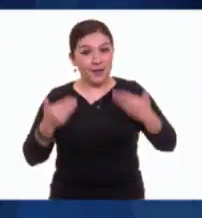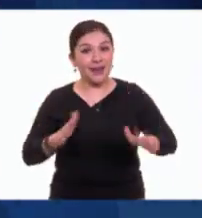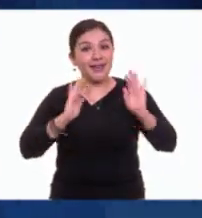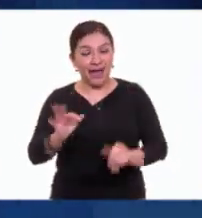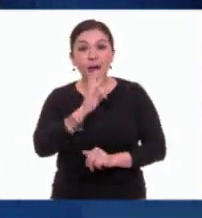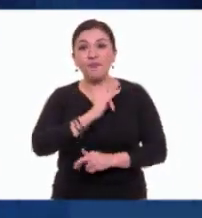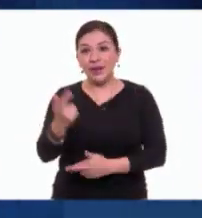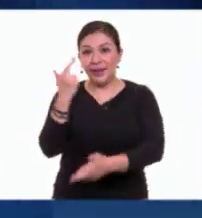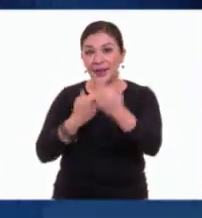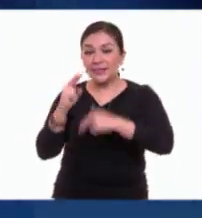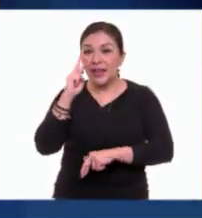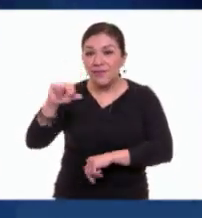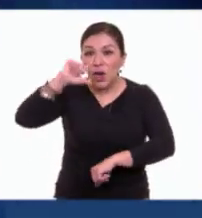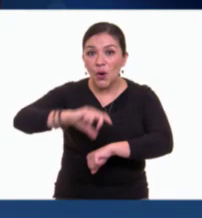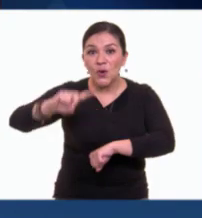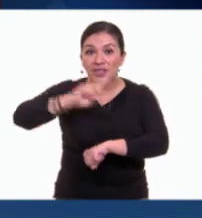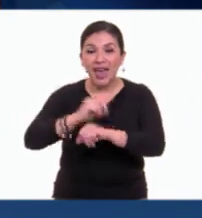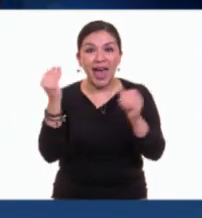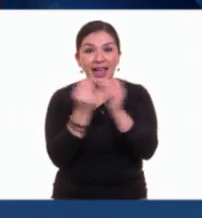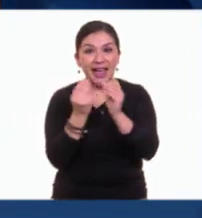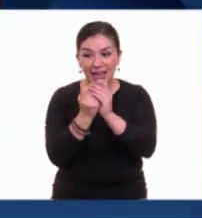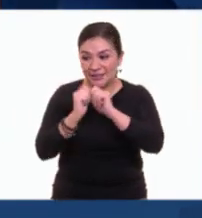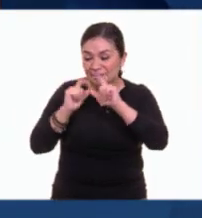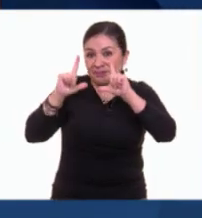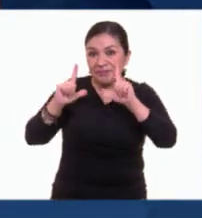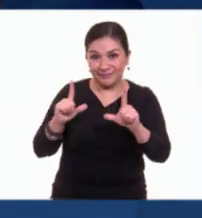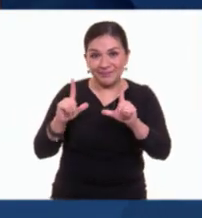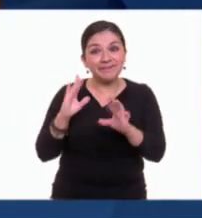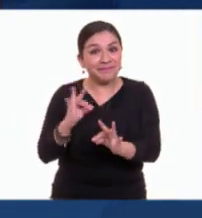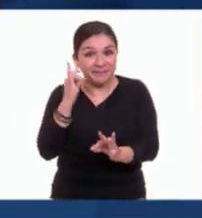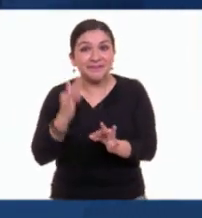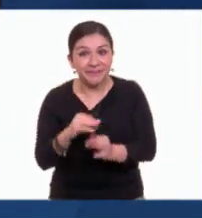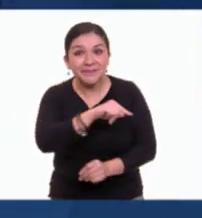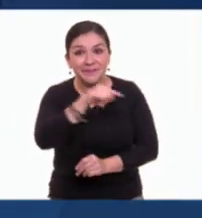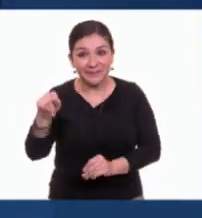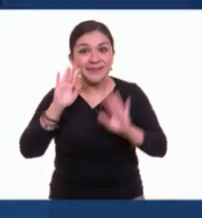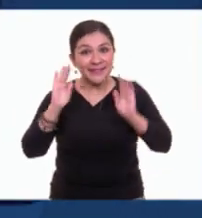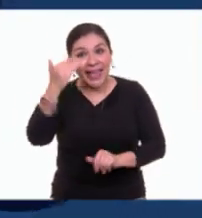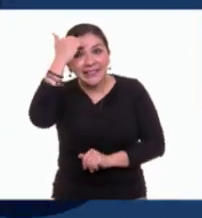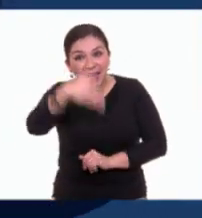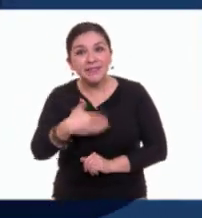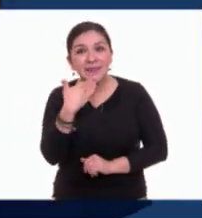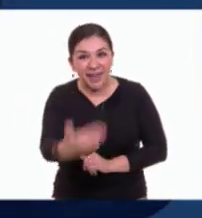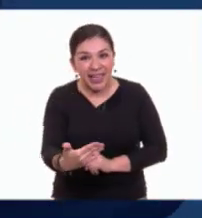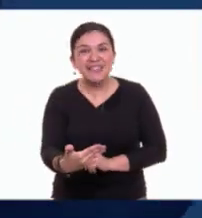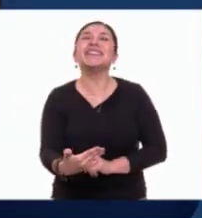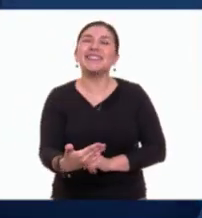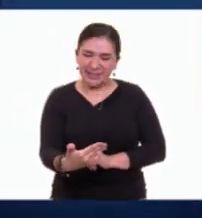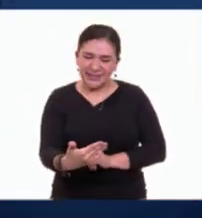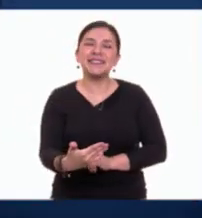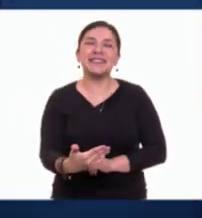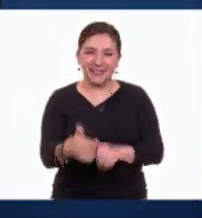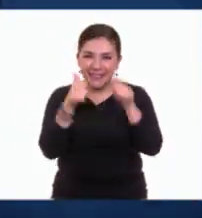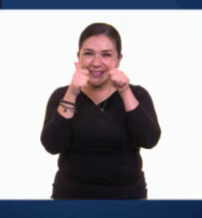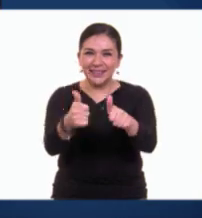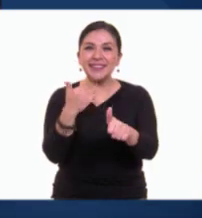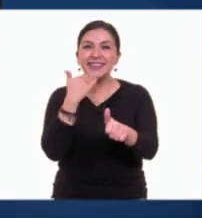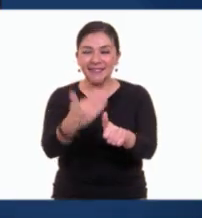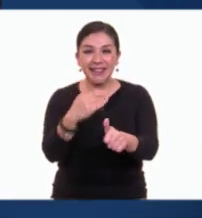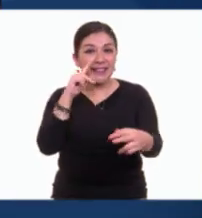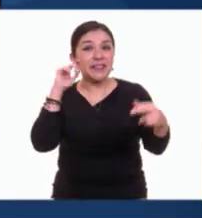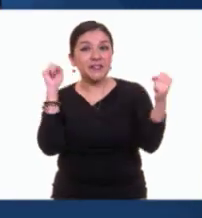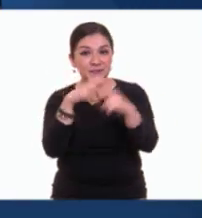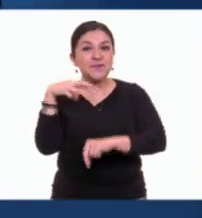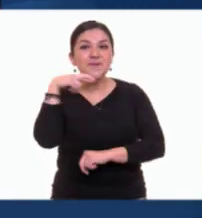Ahora es momento de seguir con el programa de hoy. ¿Listas? ¿Listos? ¡Muy